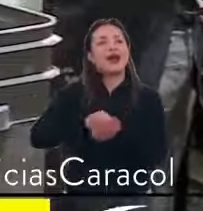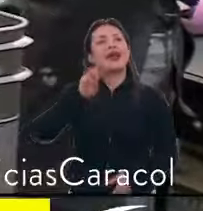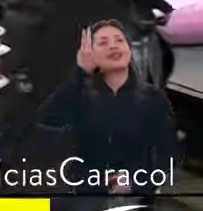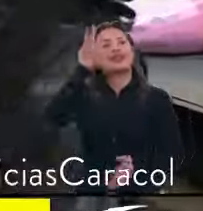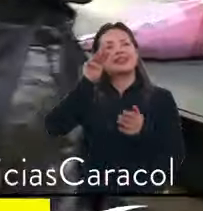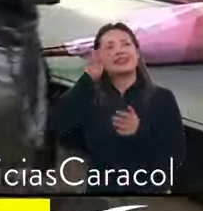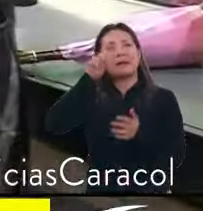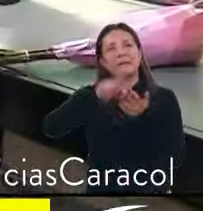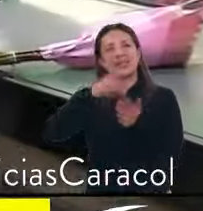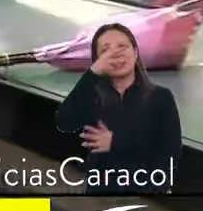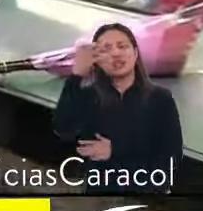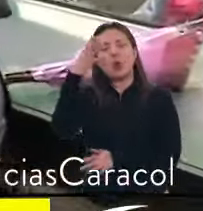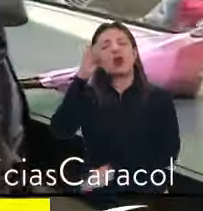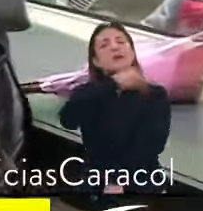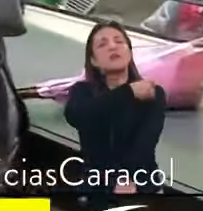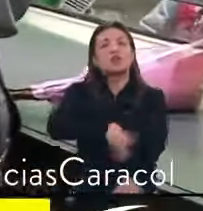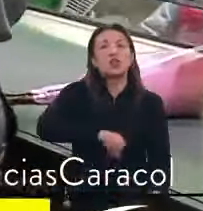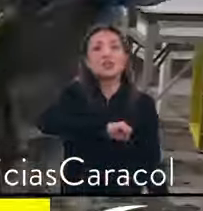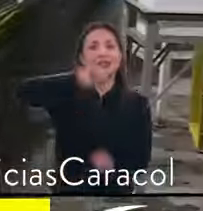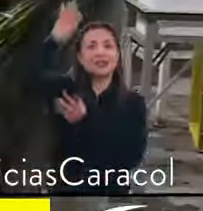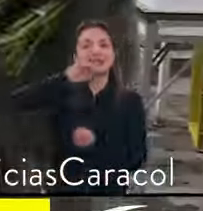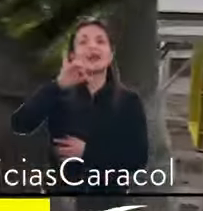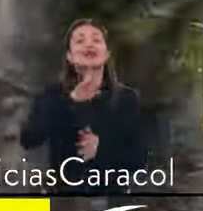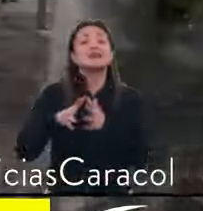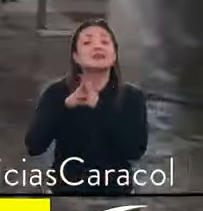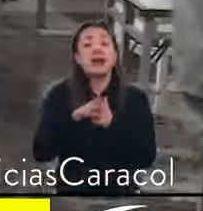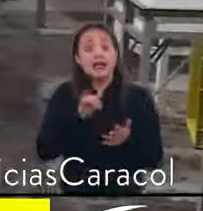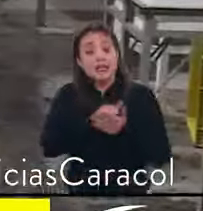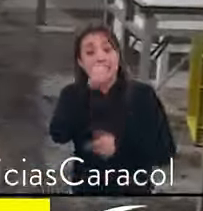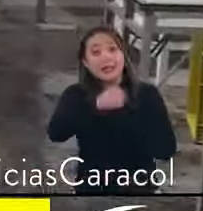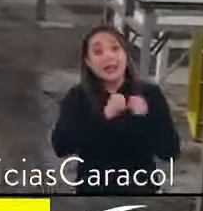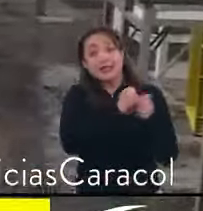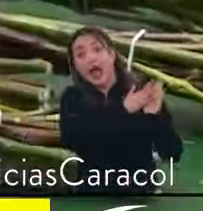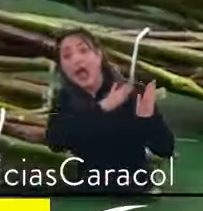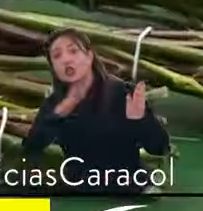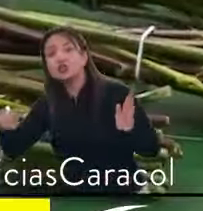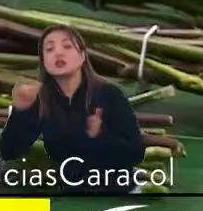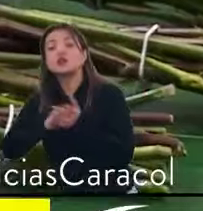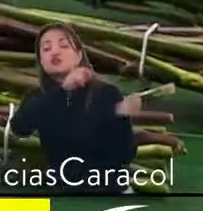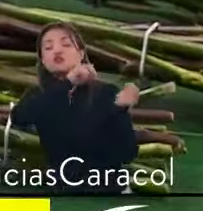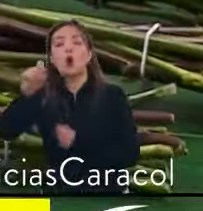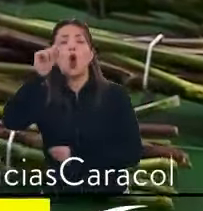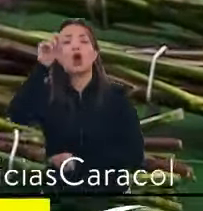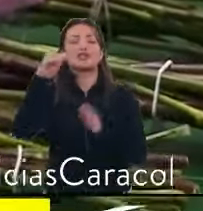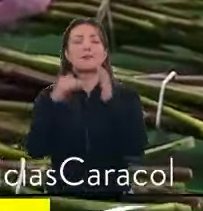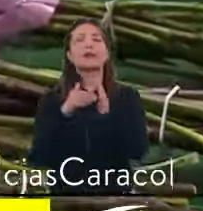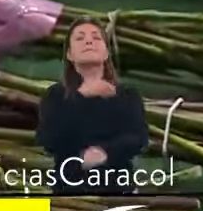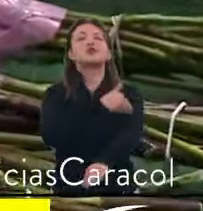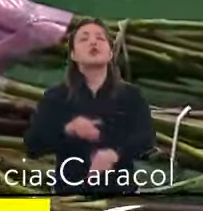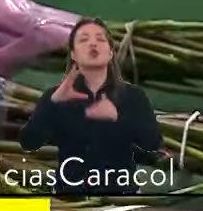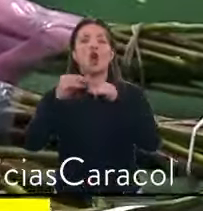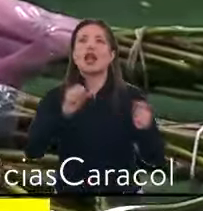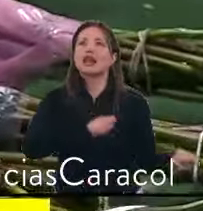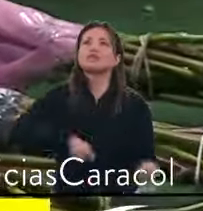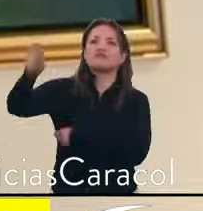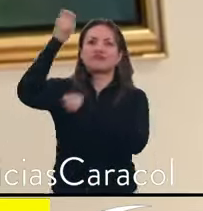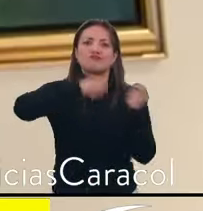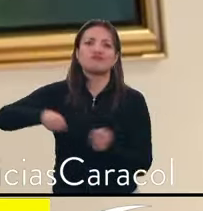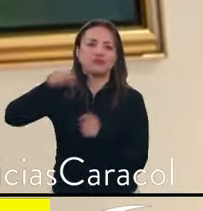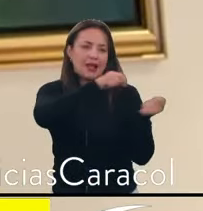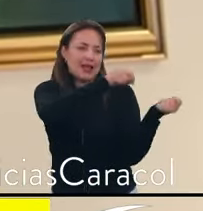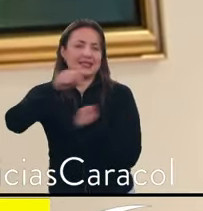en flores a los Estados Unidos y durante los últimos 10 años se superaron los 11.000 millones de dólares. Un acuerdo comercial